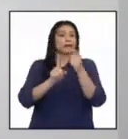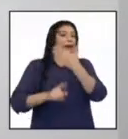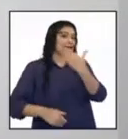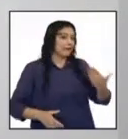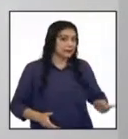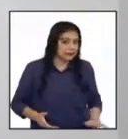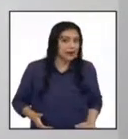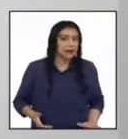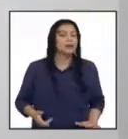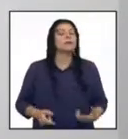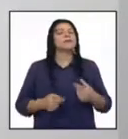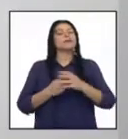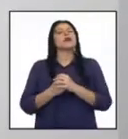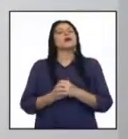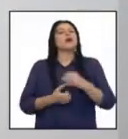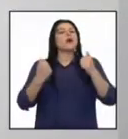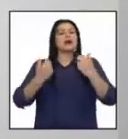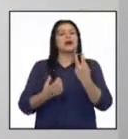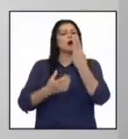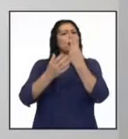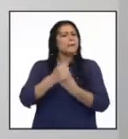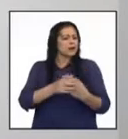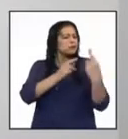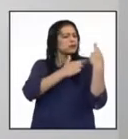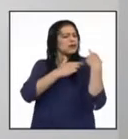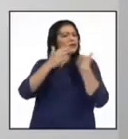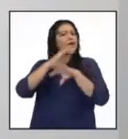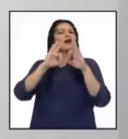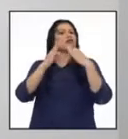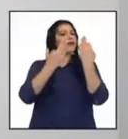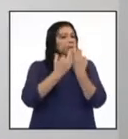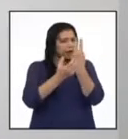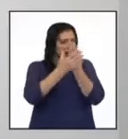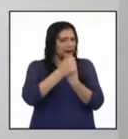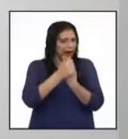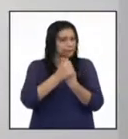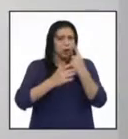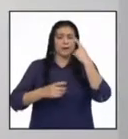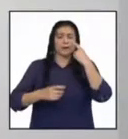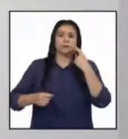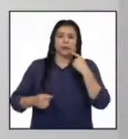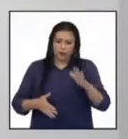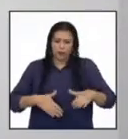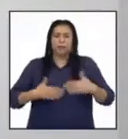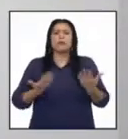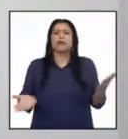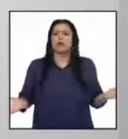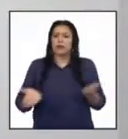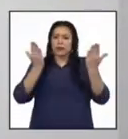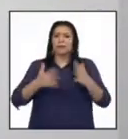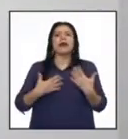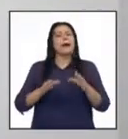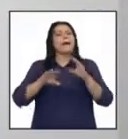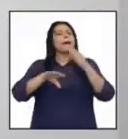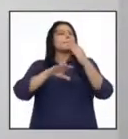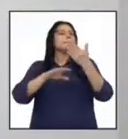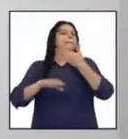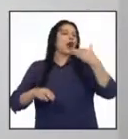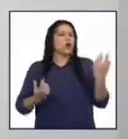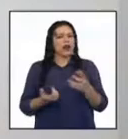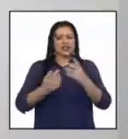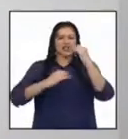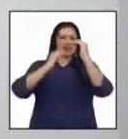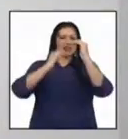Estado. La corresponsabilidad familiar debe ser promovida para superar las relaciones de